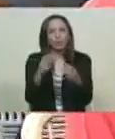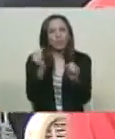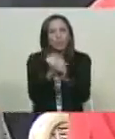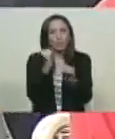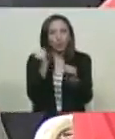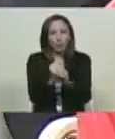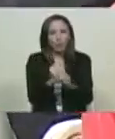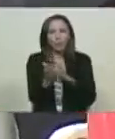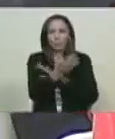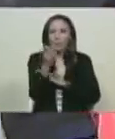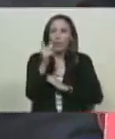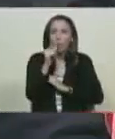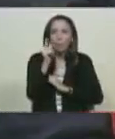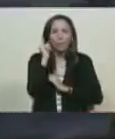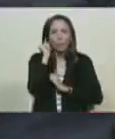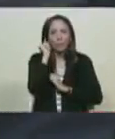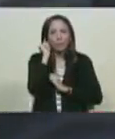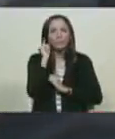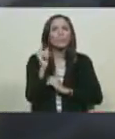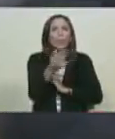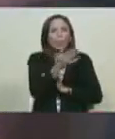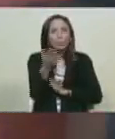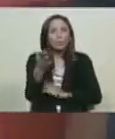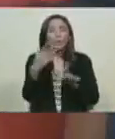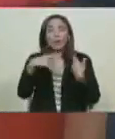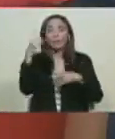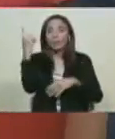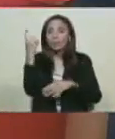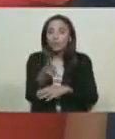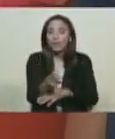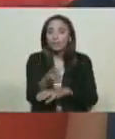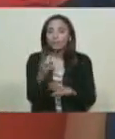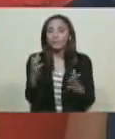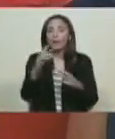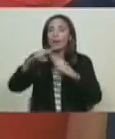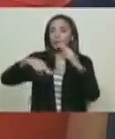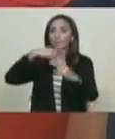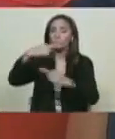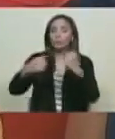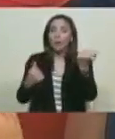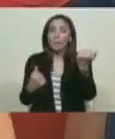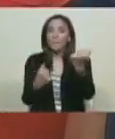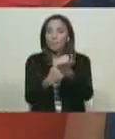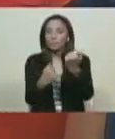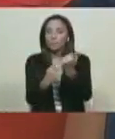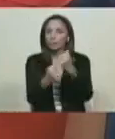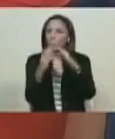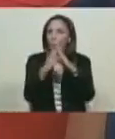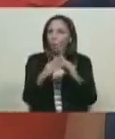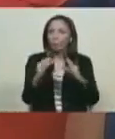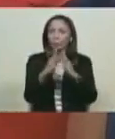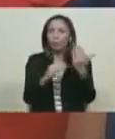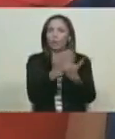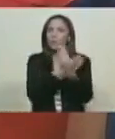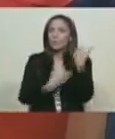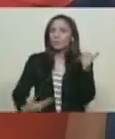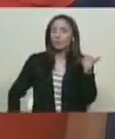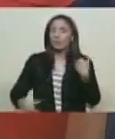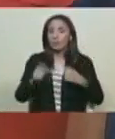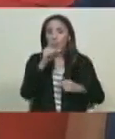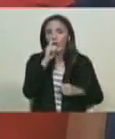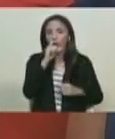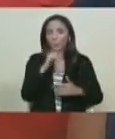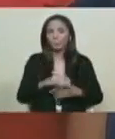trabajadores y trabajadoras, que estamos en el deber revolucionario de cerrar filas en torno a nuestro presidente obrero Nicolás